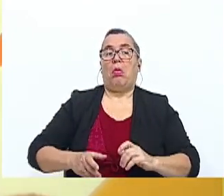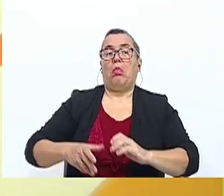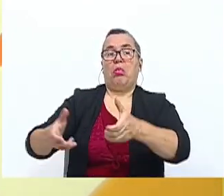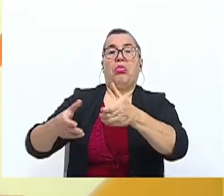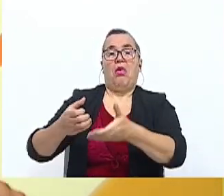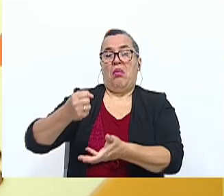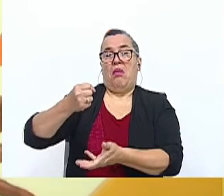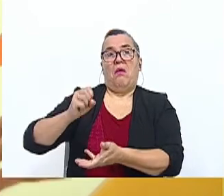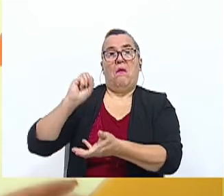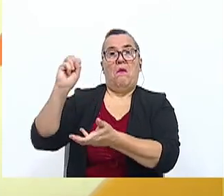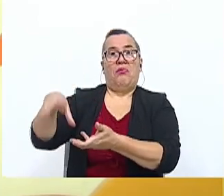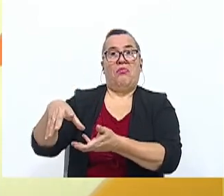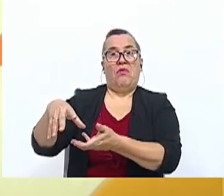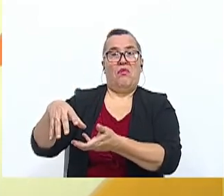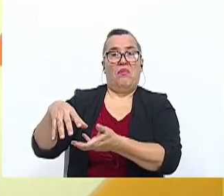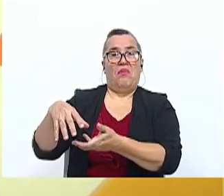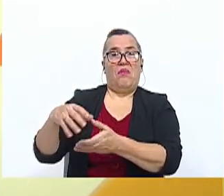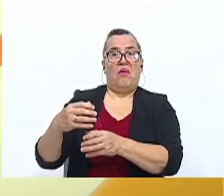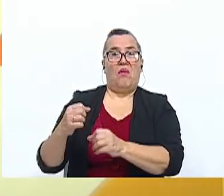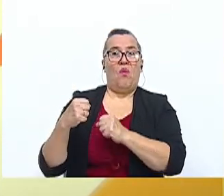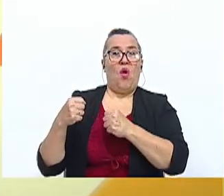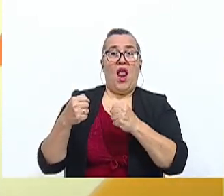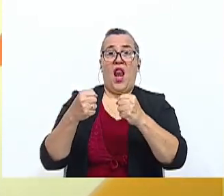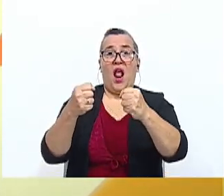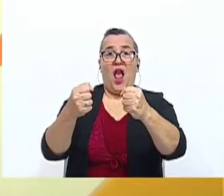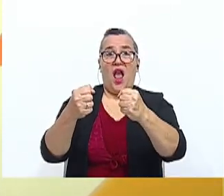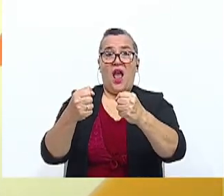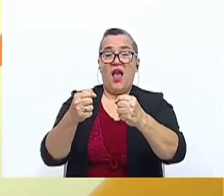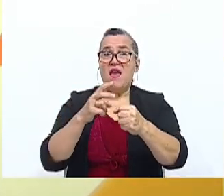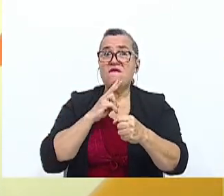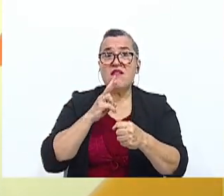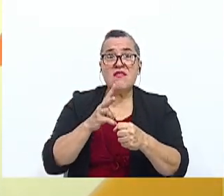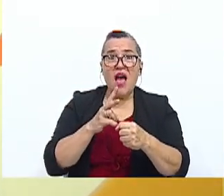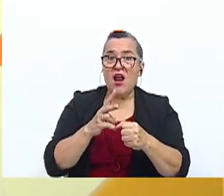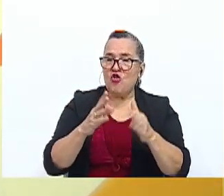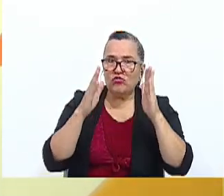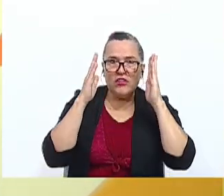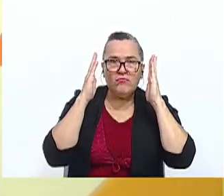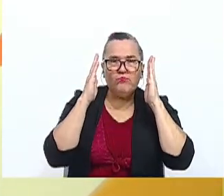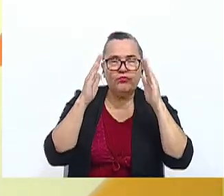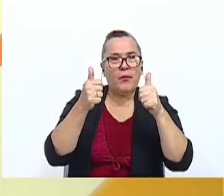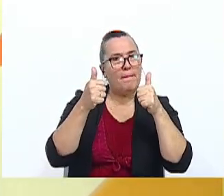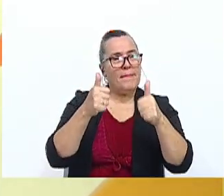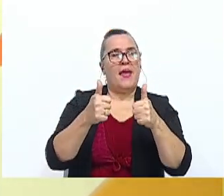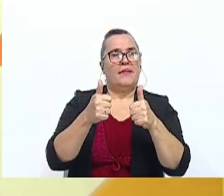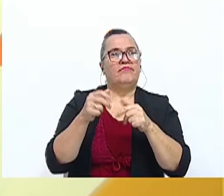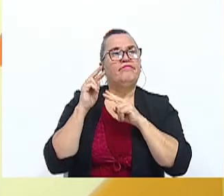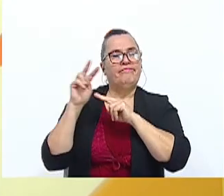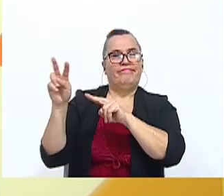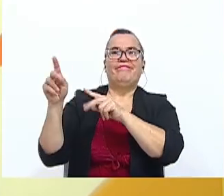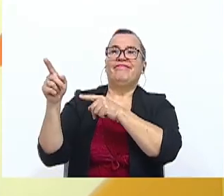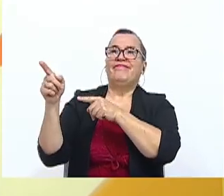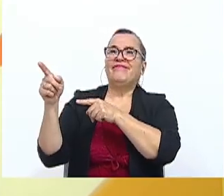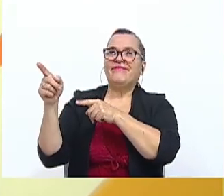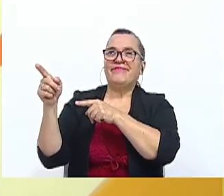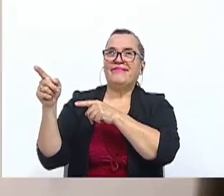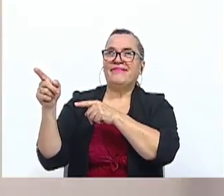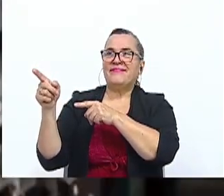la bolsita de la basura con el camión y no se les da realmente el trato que se requiere. Veamos el video.